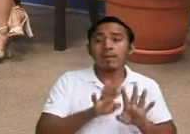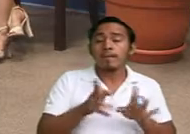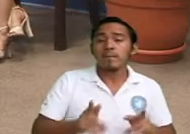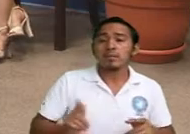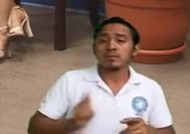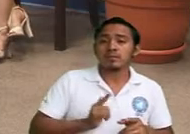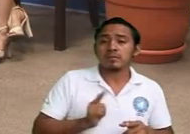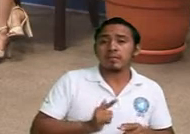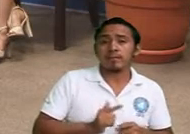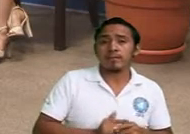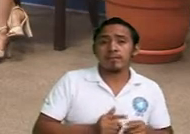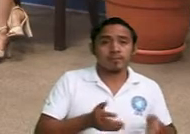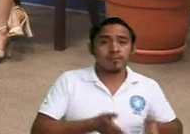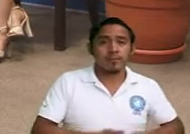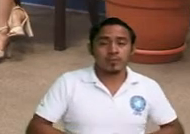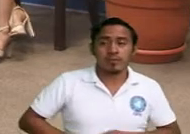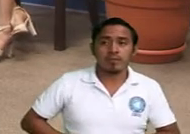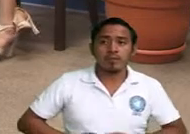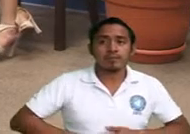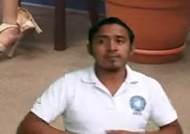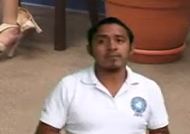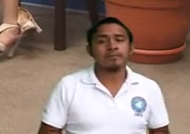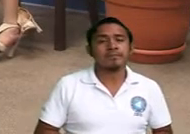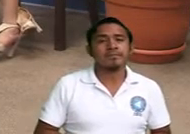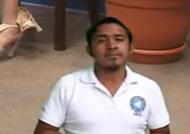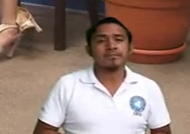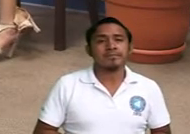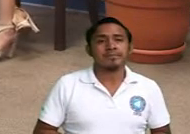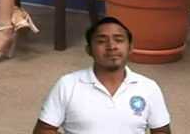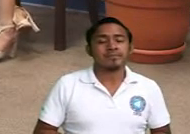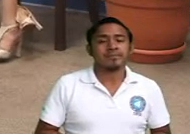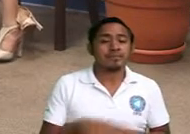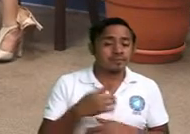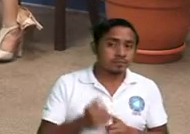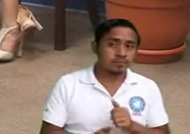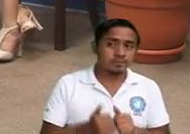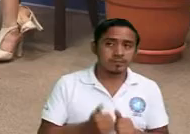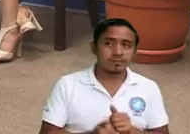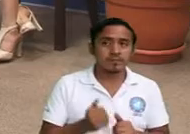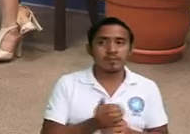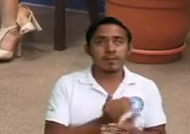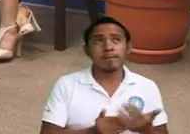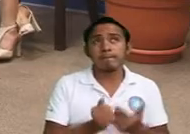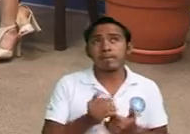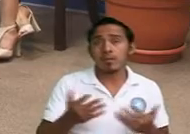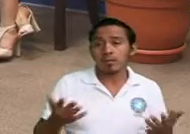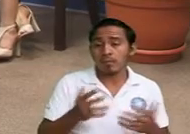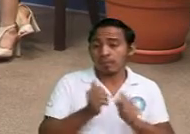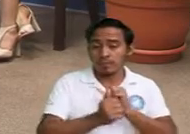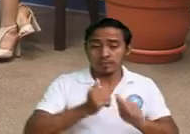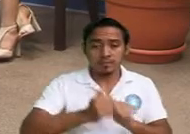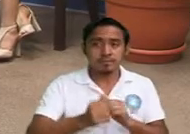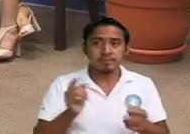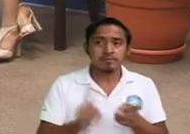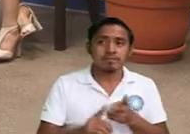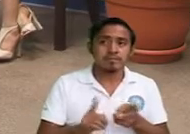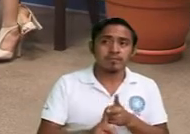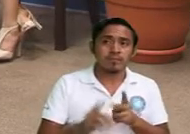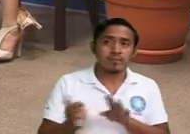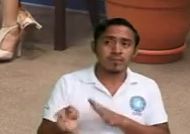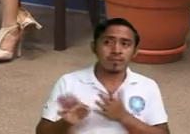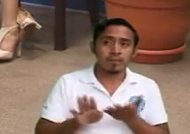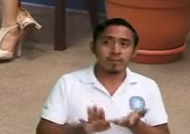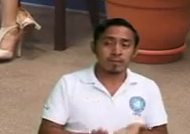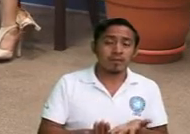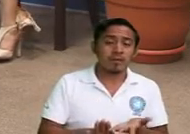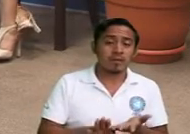ya con presentar embarazos múltiples? Una de las complicaciones y las más temidas que nosotros tenemos es la muerte de uno de